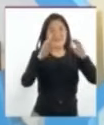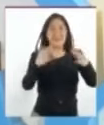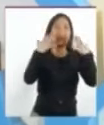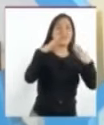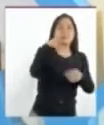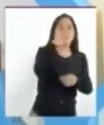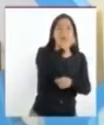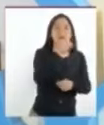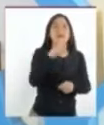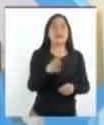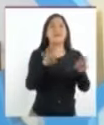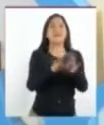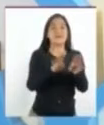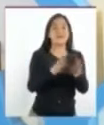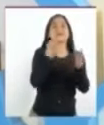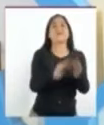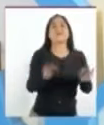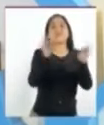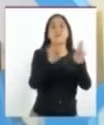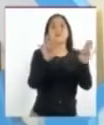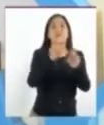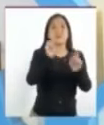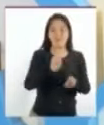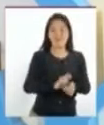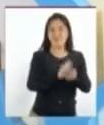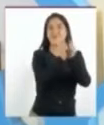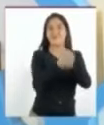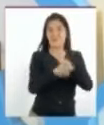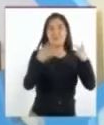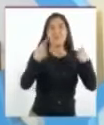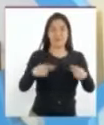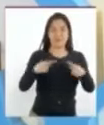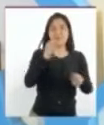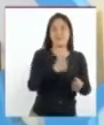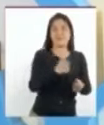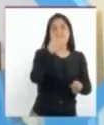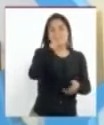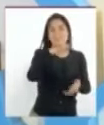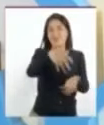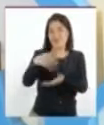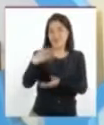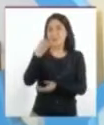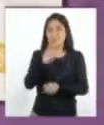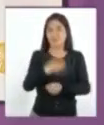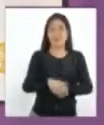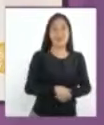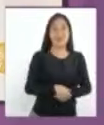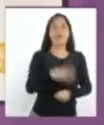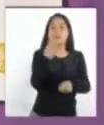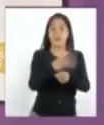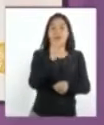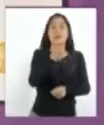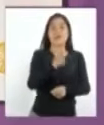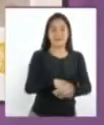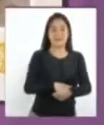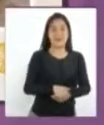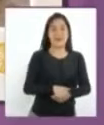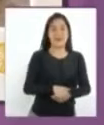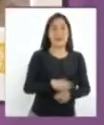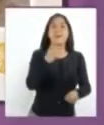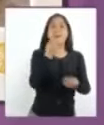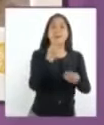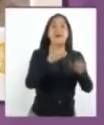muy importante en la evolución de los cazadores-recolectores. 4. En muchas